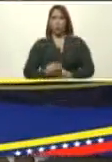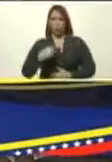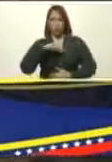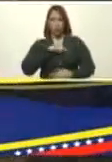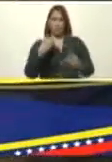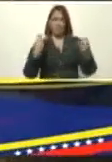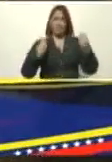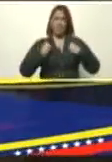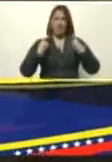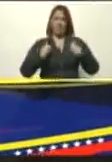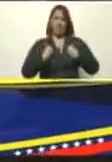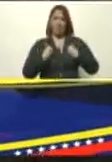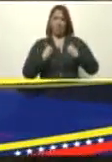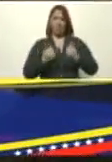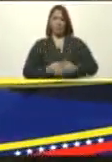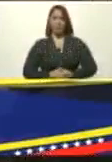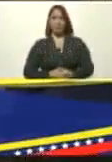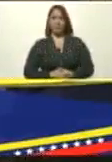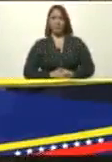vivido